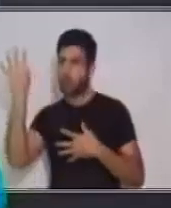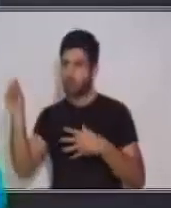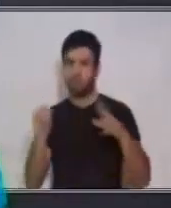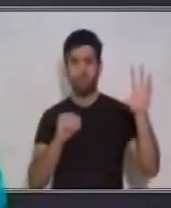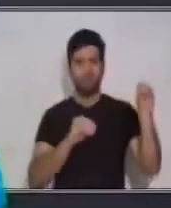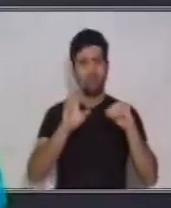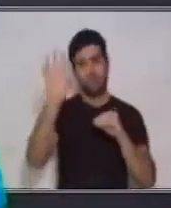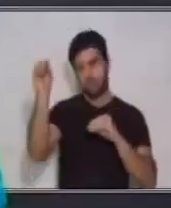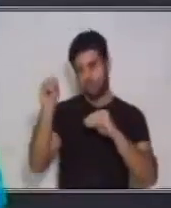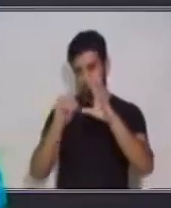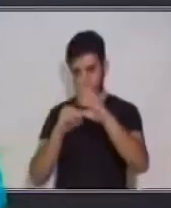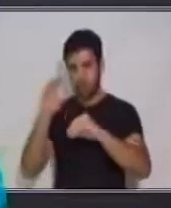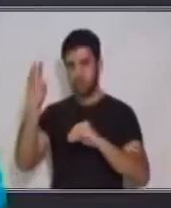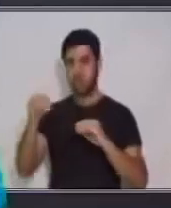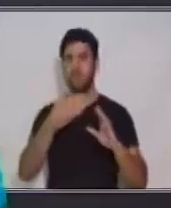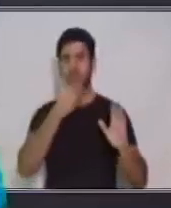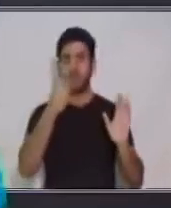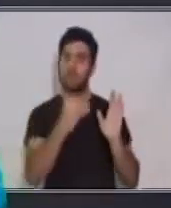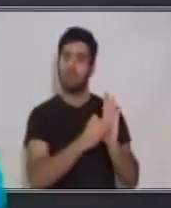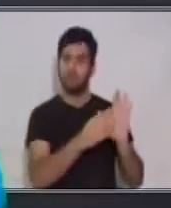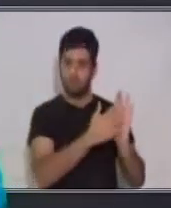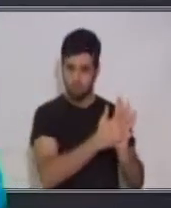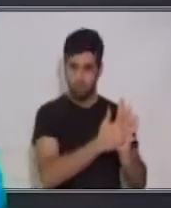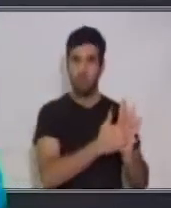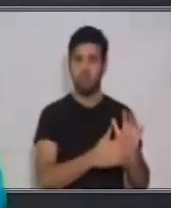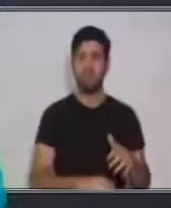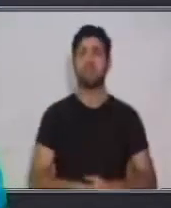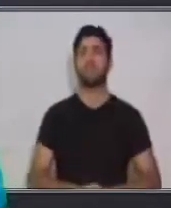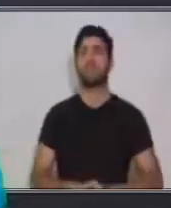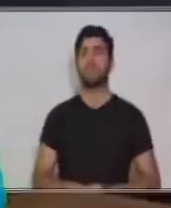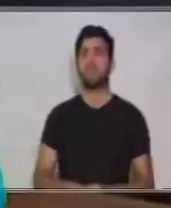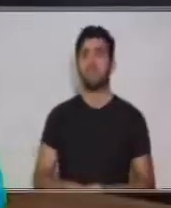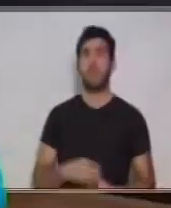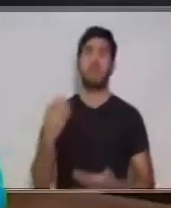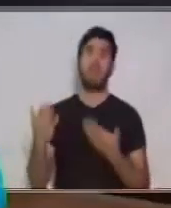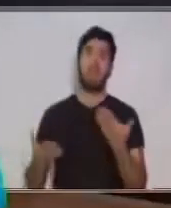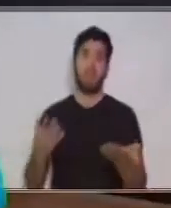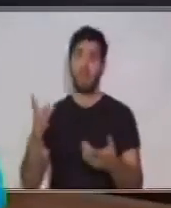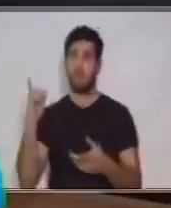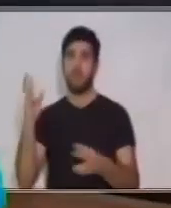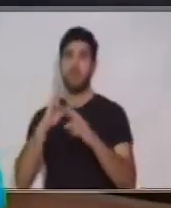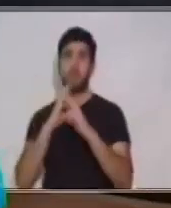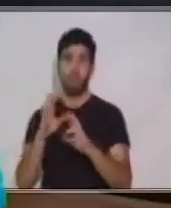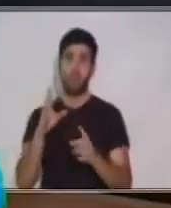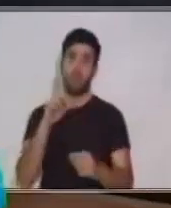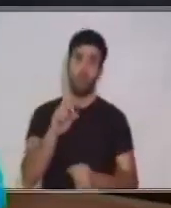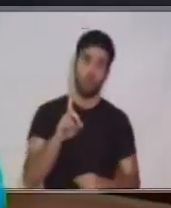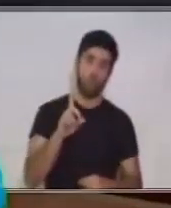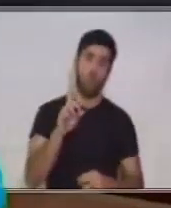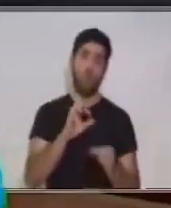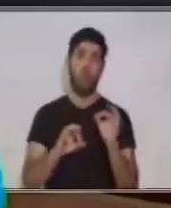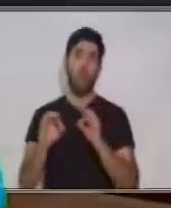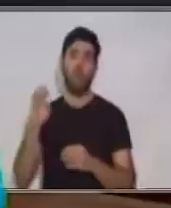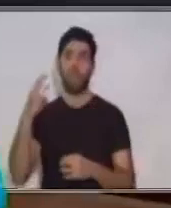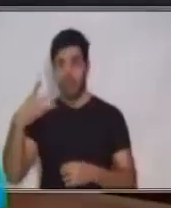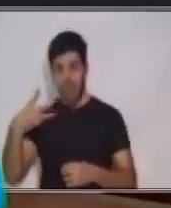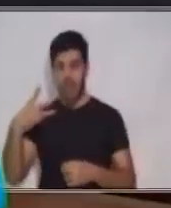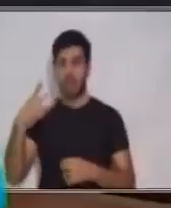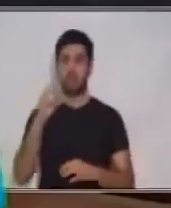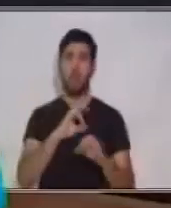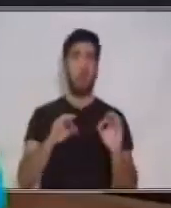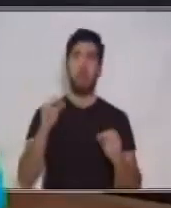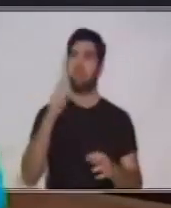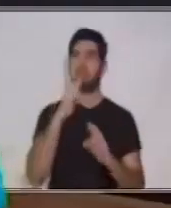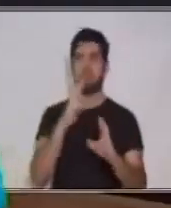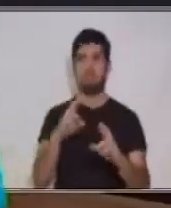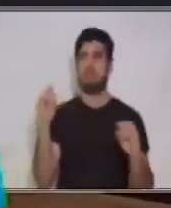Pero en este caso van a haber niños que solo respondieron a una, a tres o a ninguna,